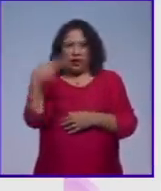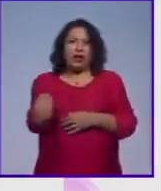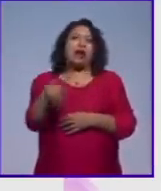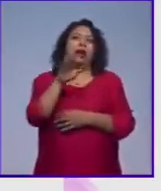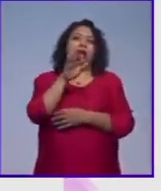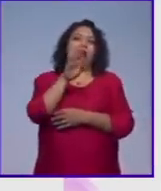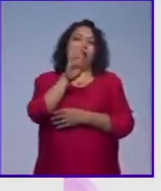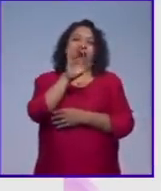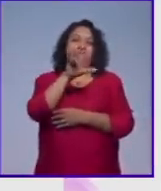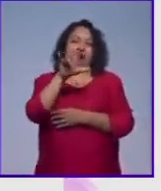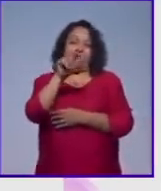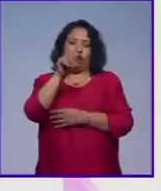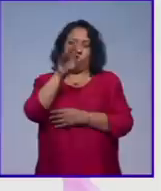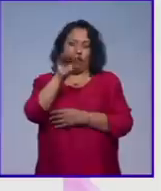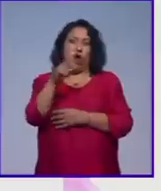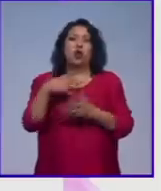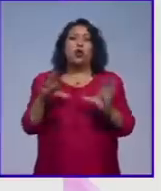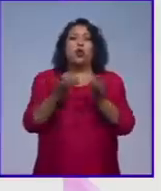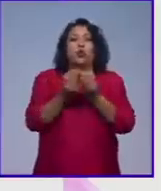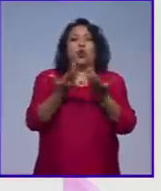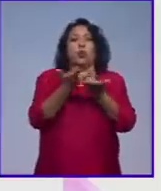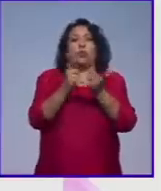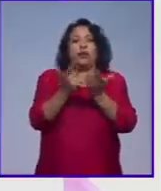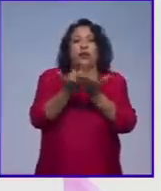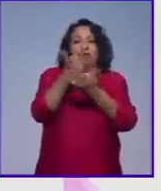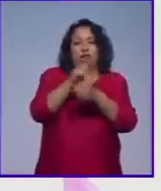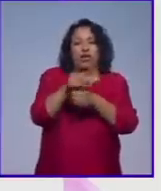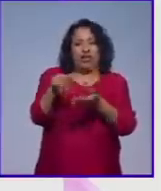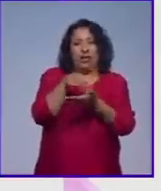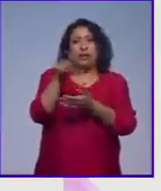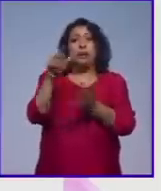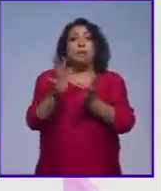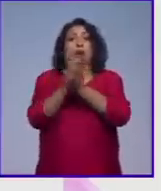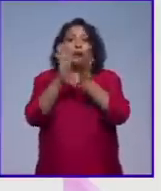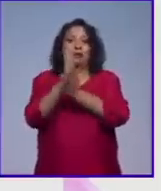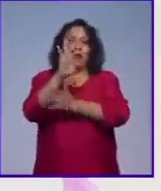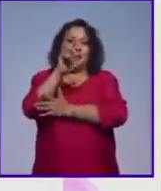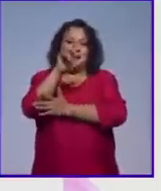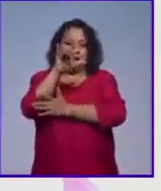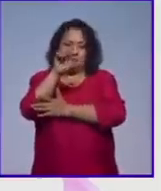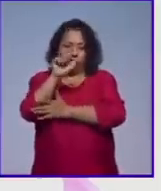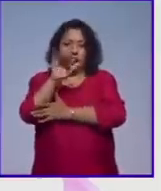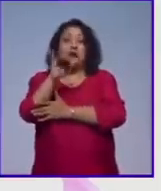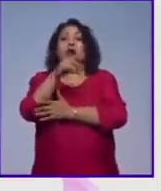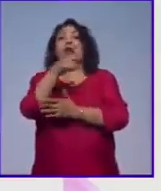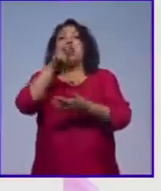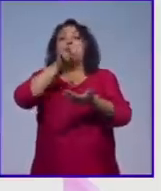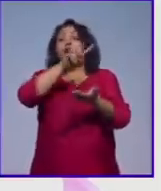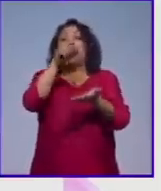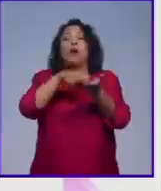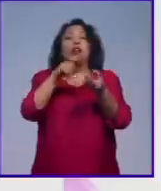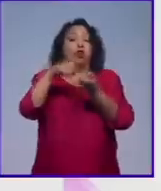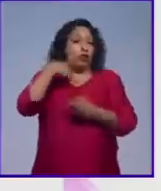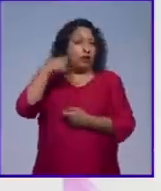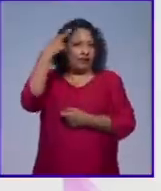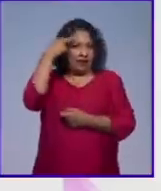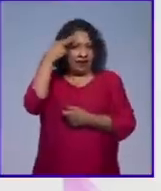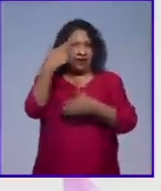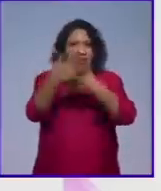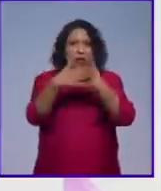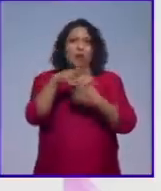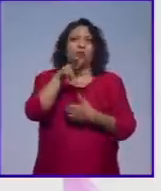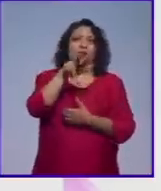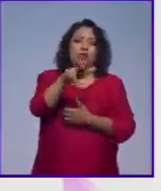México, con la colaboración de la Compañía Nacional de Danza y la participación de Elisa Carrillo, tendrá lugar en el Palacio de Bellas Artes el